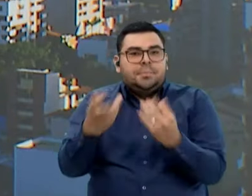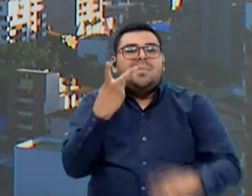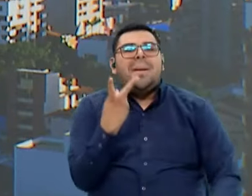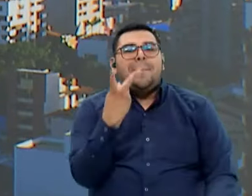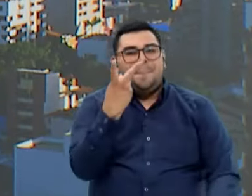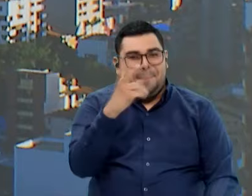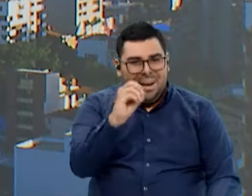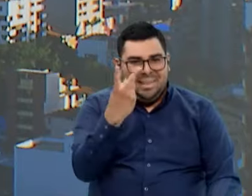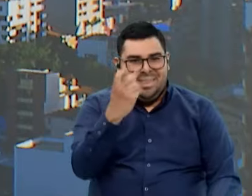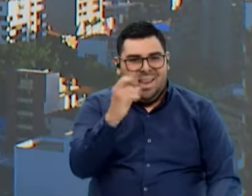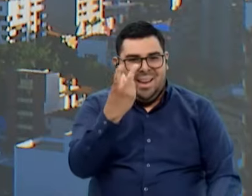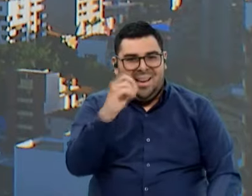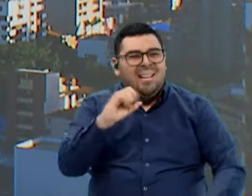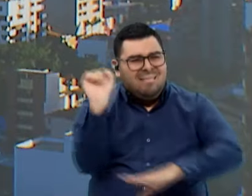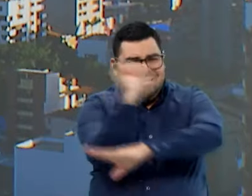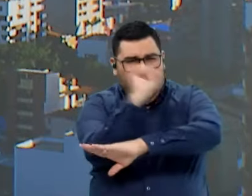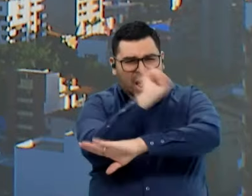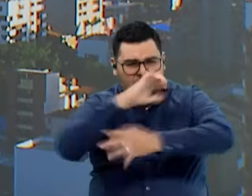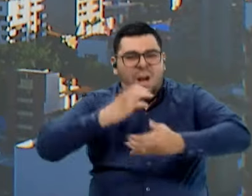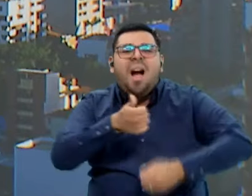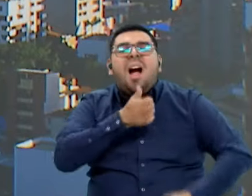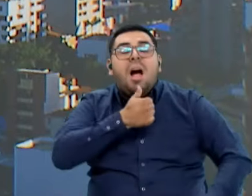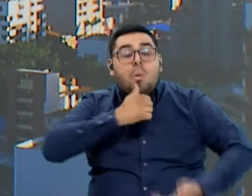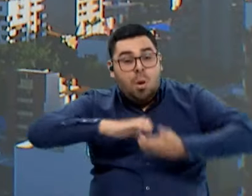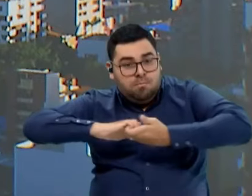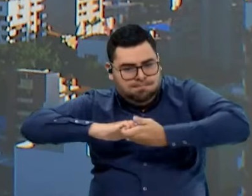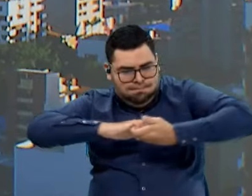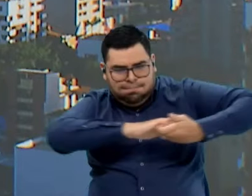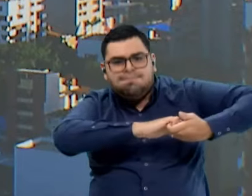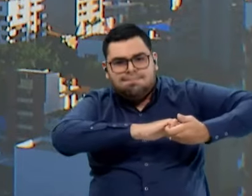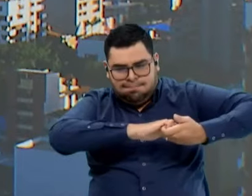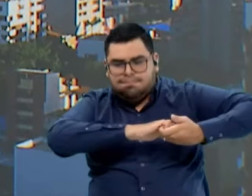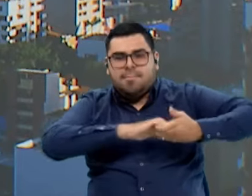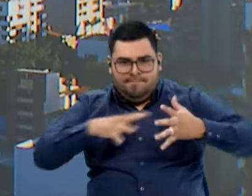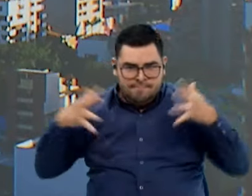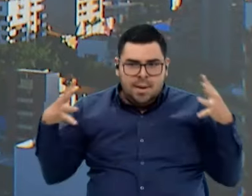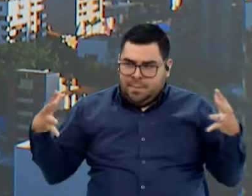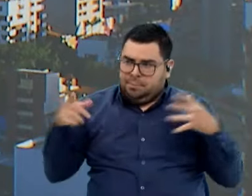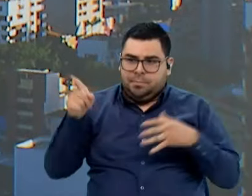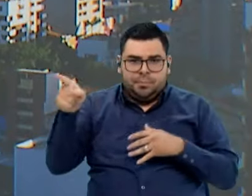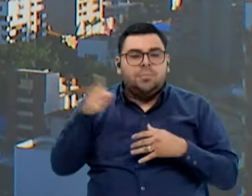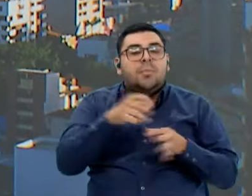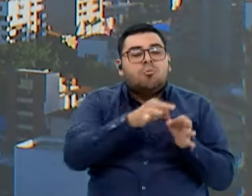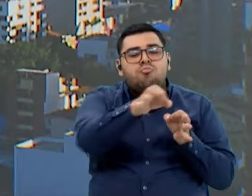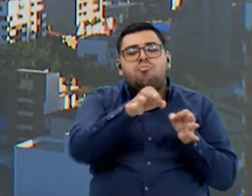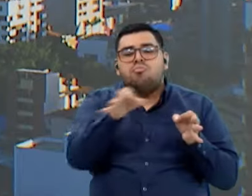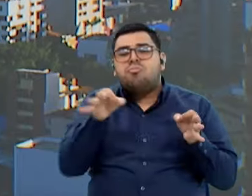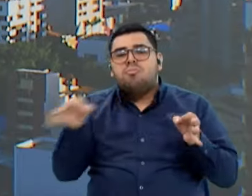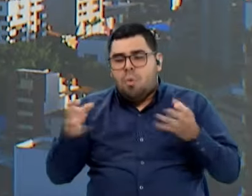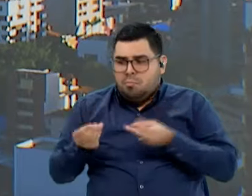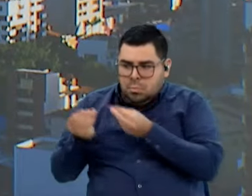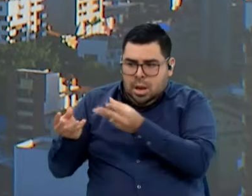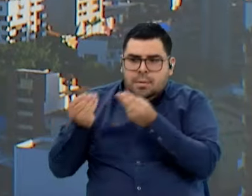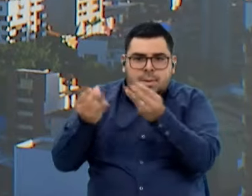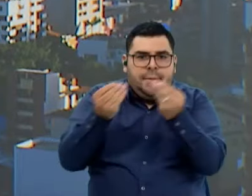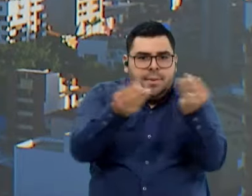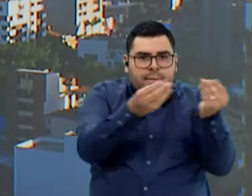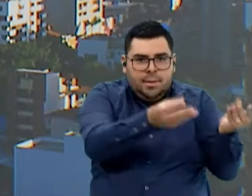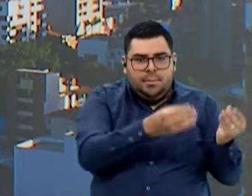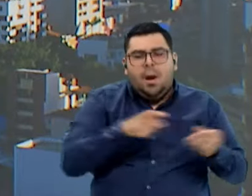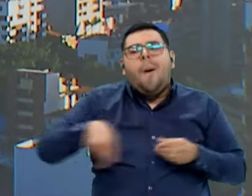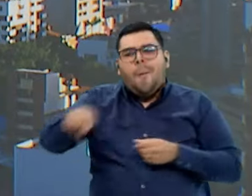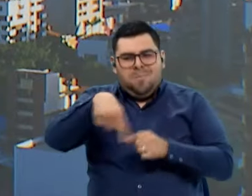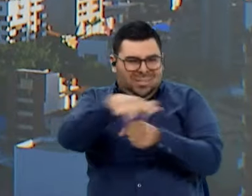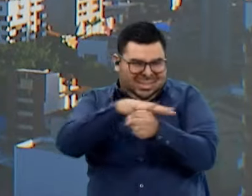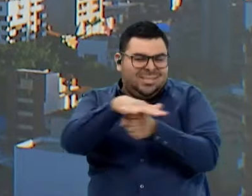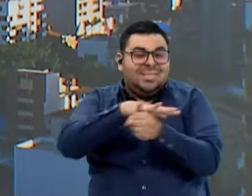12 municipios de Santander que hoy día tienen problemas de desabastecimiento de agua. Vamos a entregarle a cada uno de ellos uno